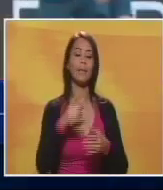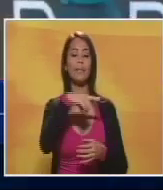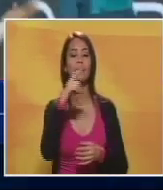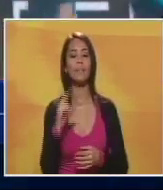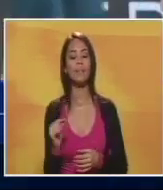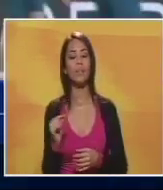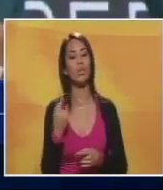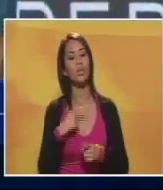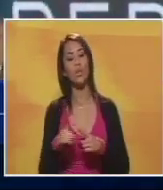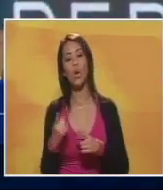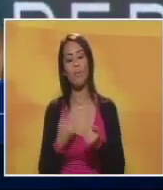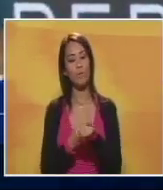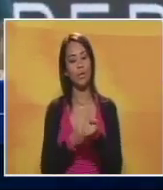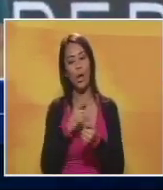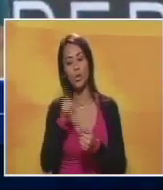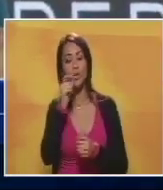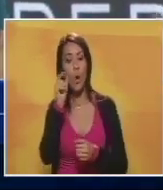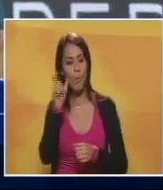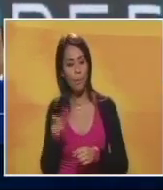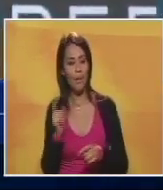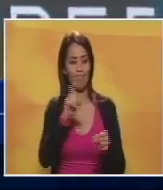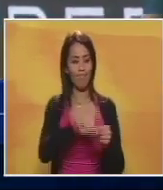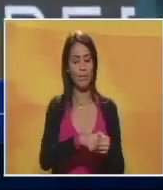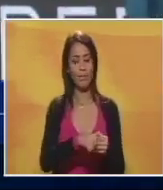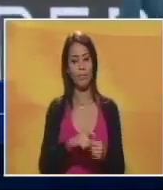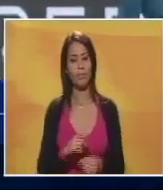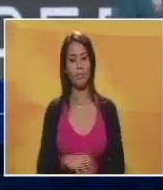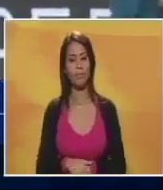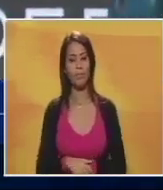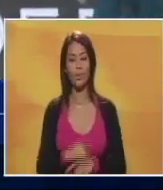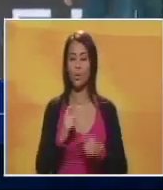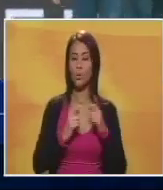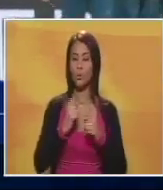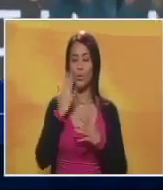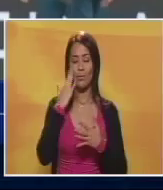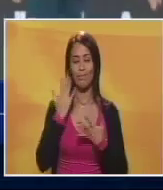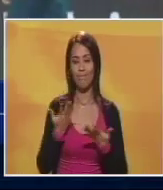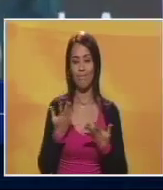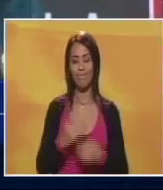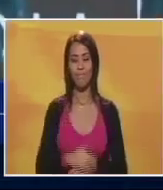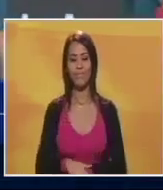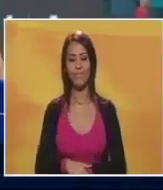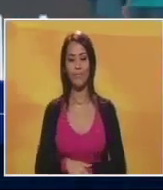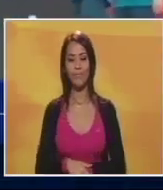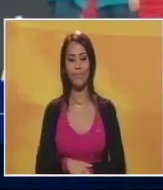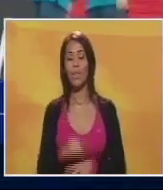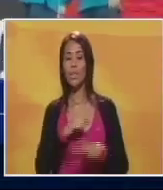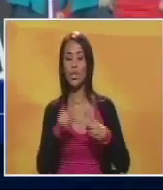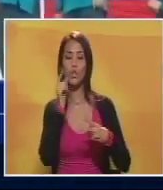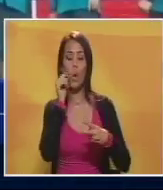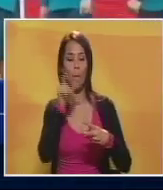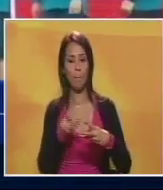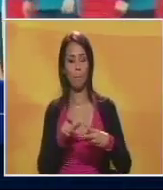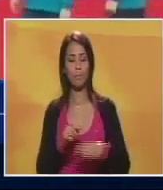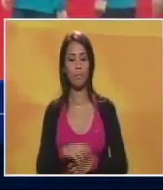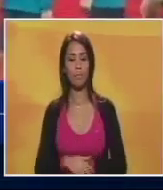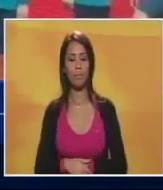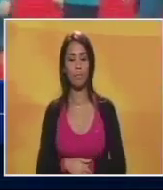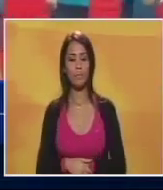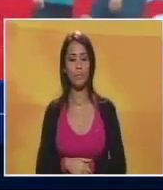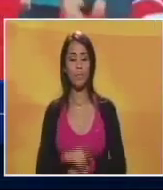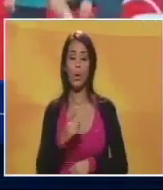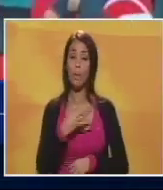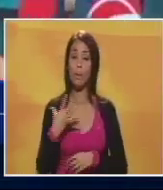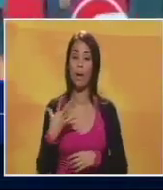contarán con Mario Mandzukic y Alex Sandro, además de las dudas sobre Miralem Pjanic, Medi Benatia y Federico Bernardeschi. Los